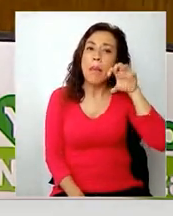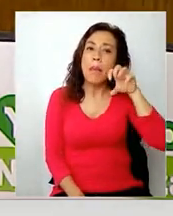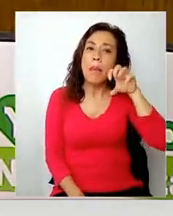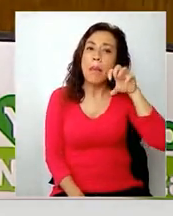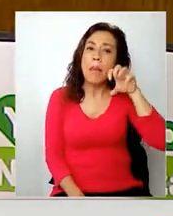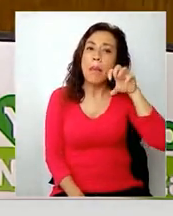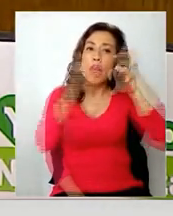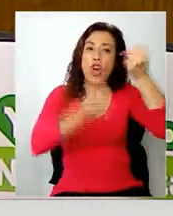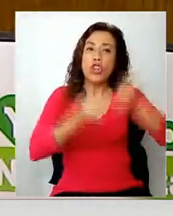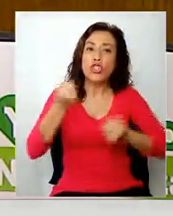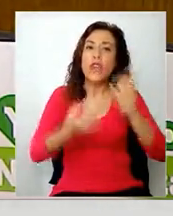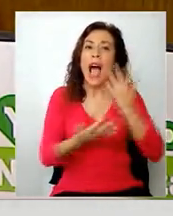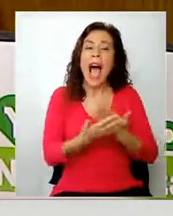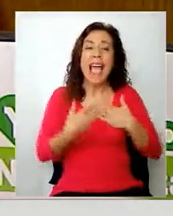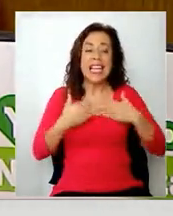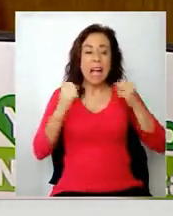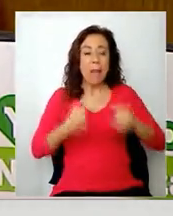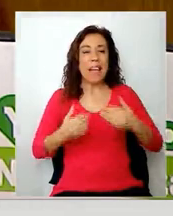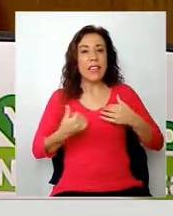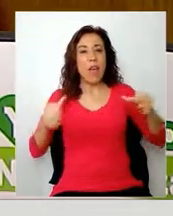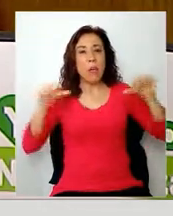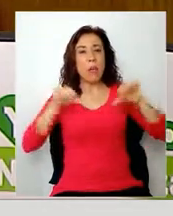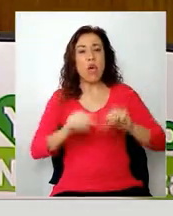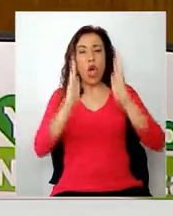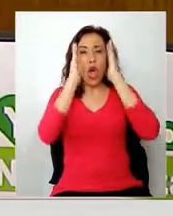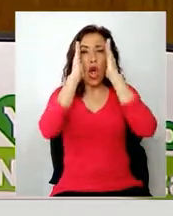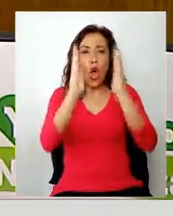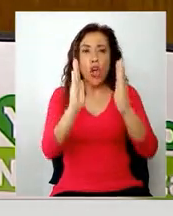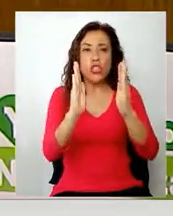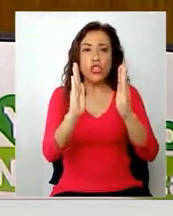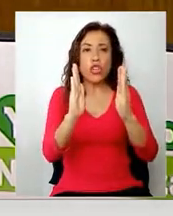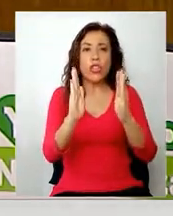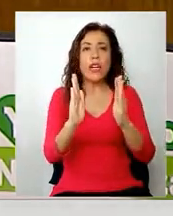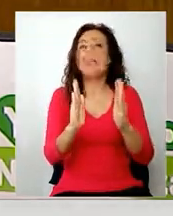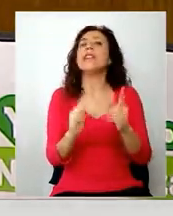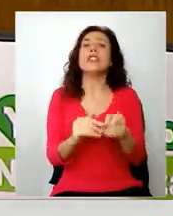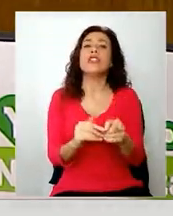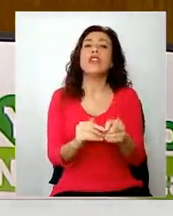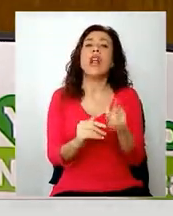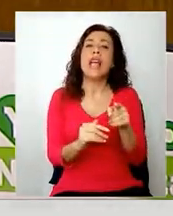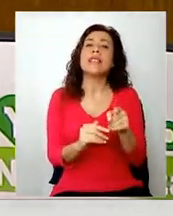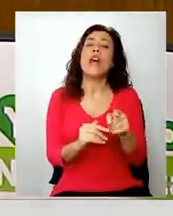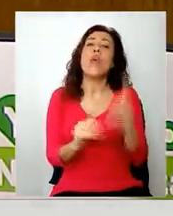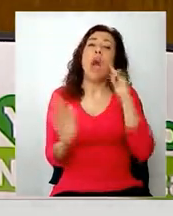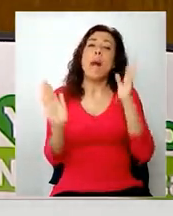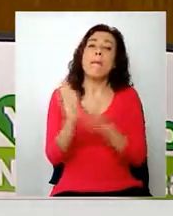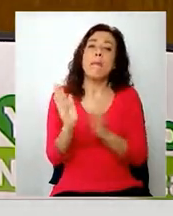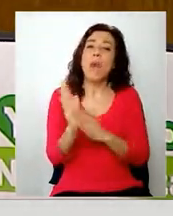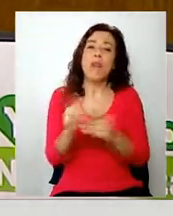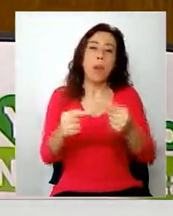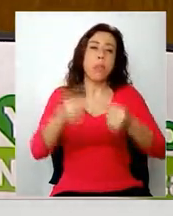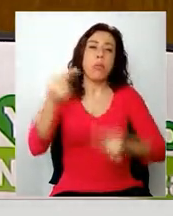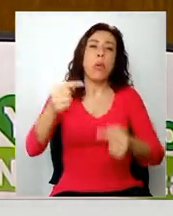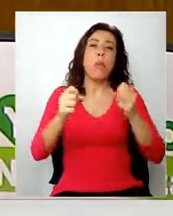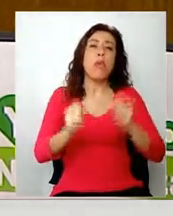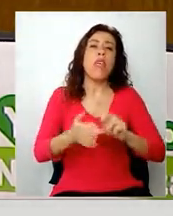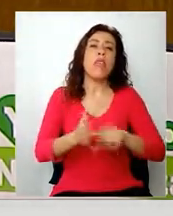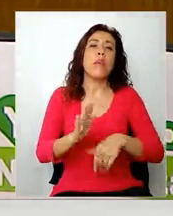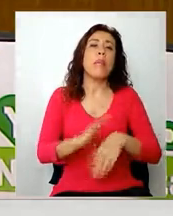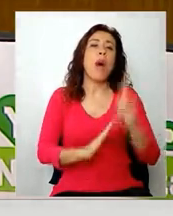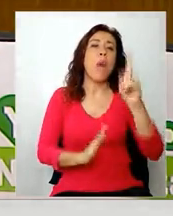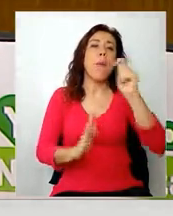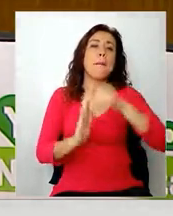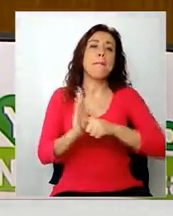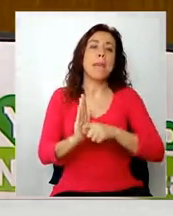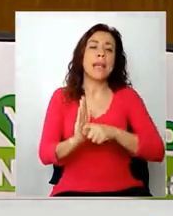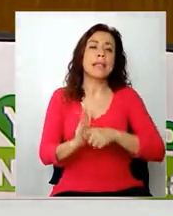habilidades deteriorada ya que la concentración de thc en sangre saliva es un indicador inconsistente ya que puede durar más de un mes en el organismo